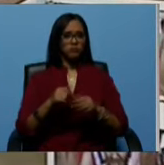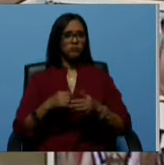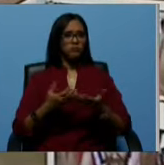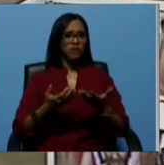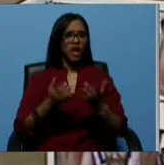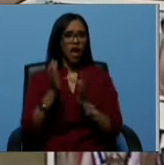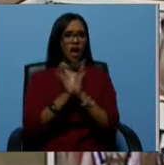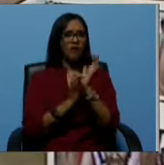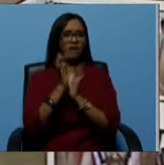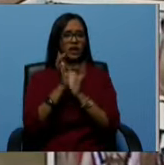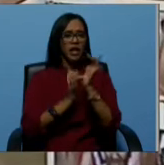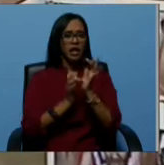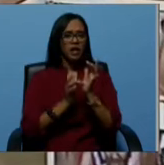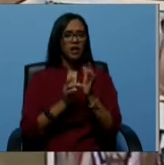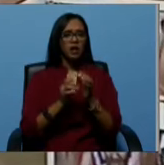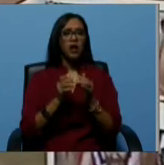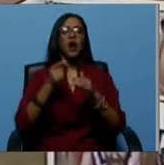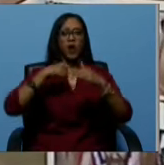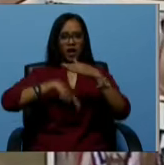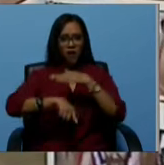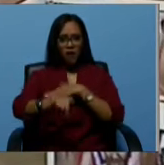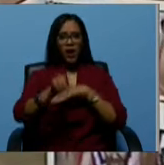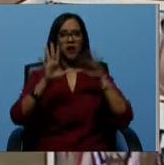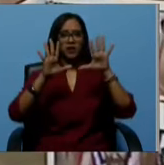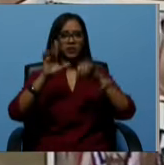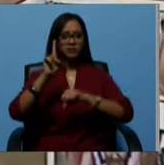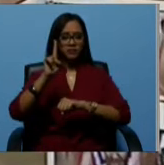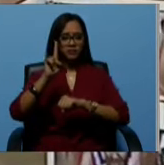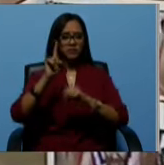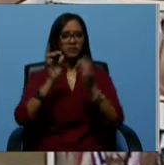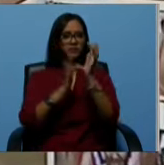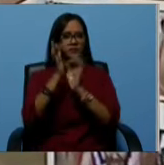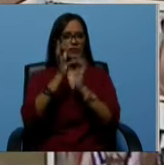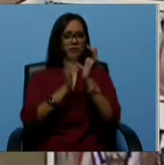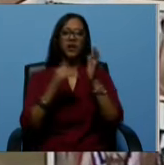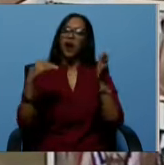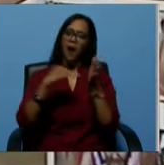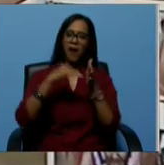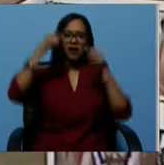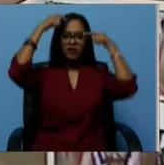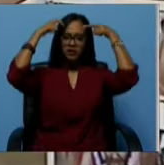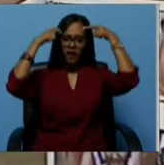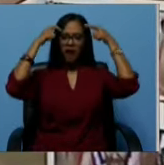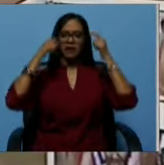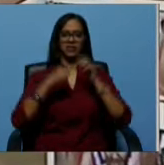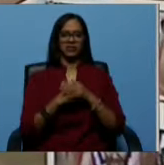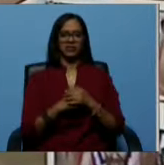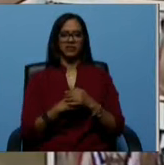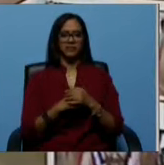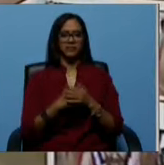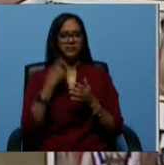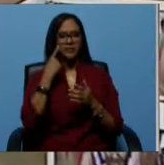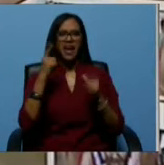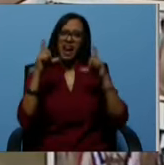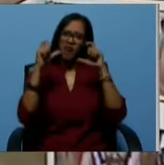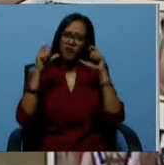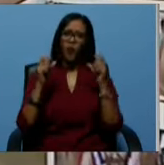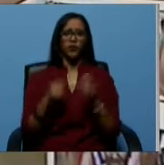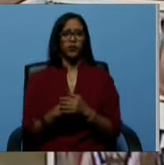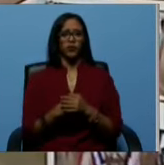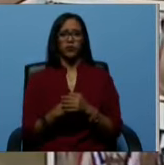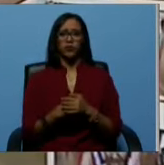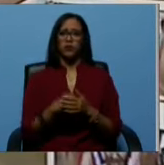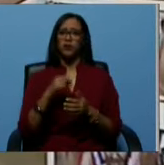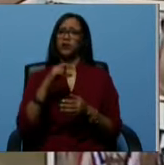de abril, los que salieron el 11 de abril contra el comandante Chávez, vean la foto y vean las tomas, no son los